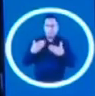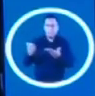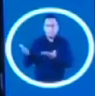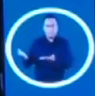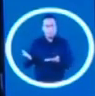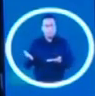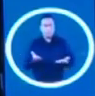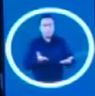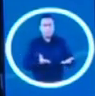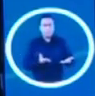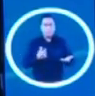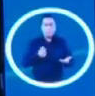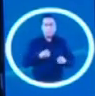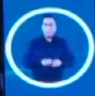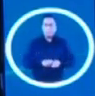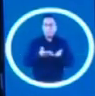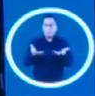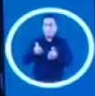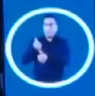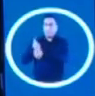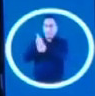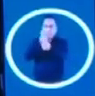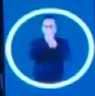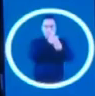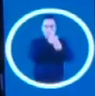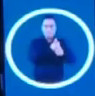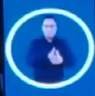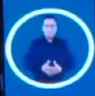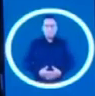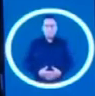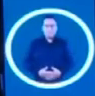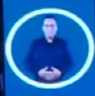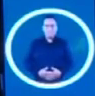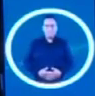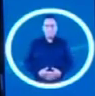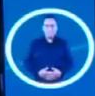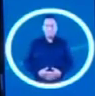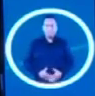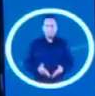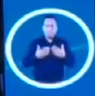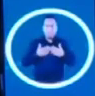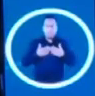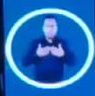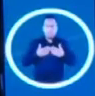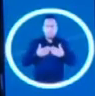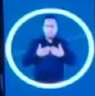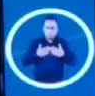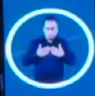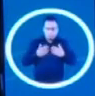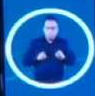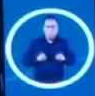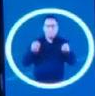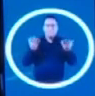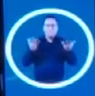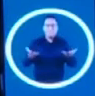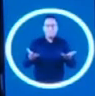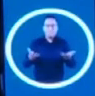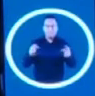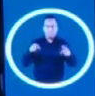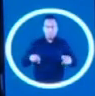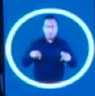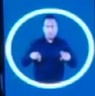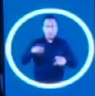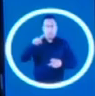les recibe a cada uno, a cada una de ustedes. Yo solo quiero expresar que como